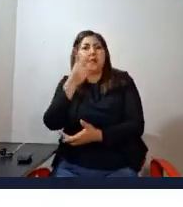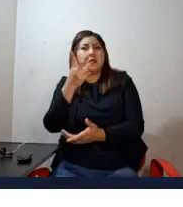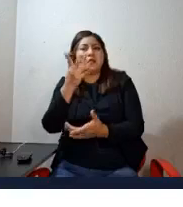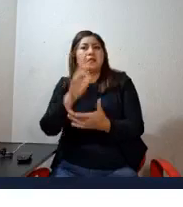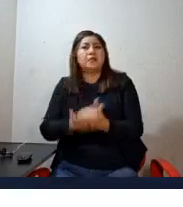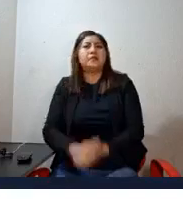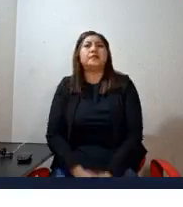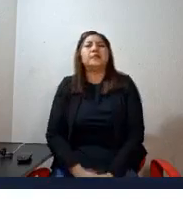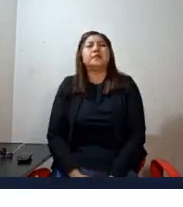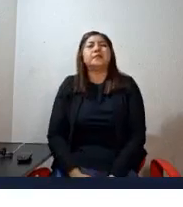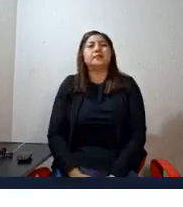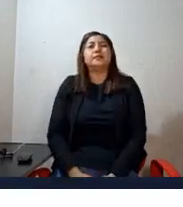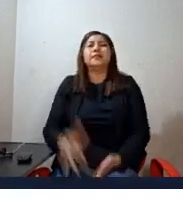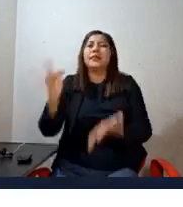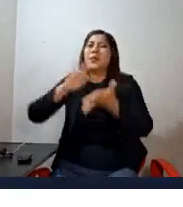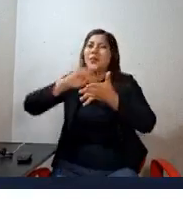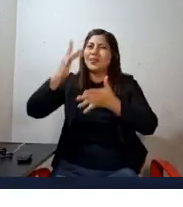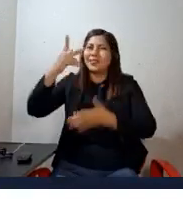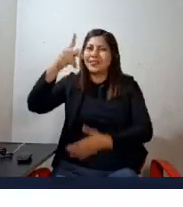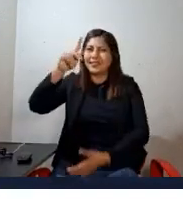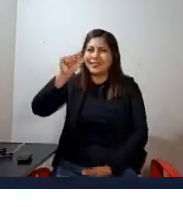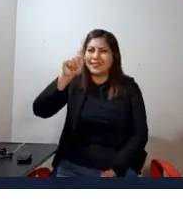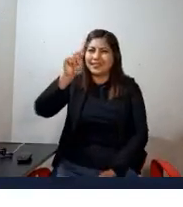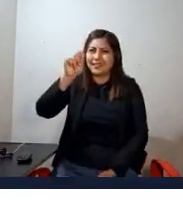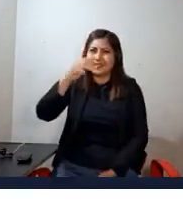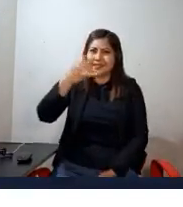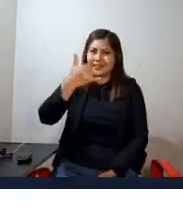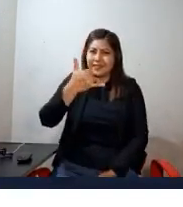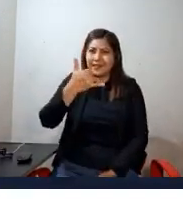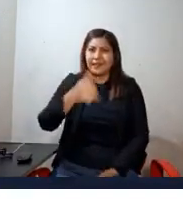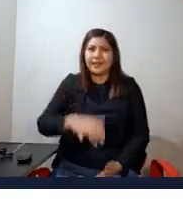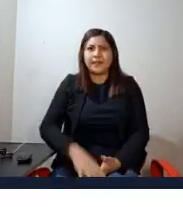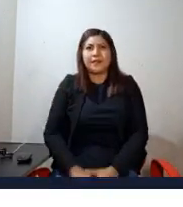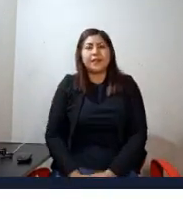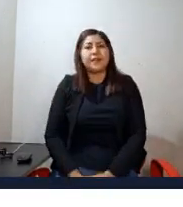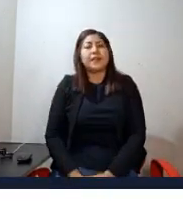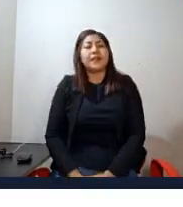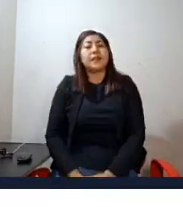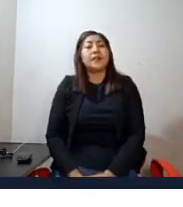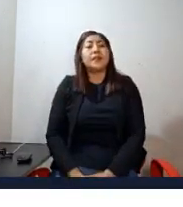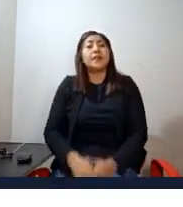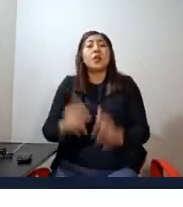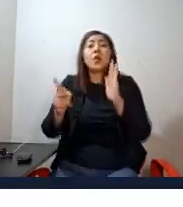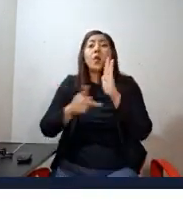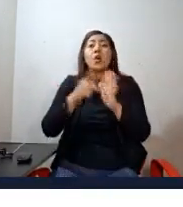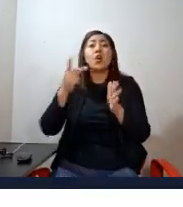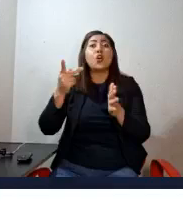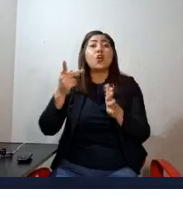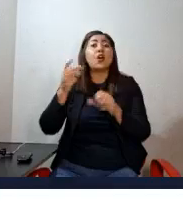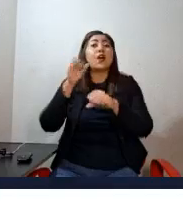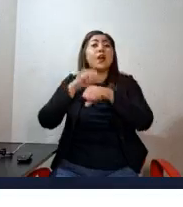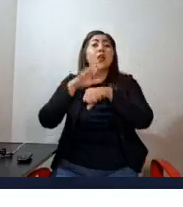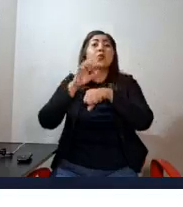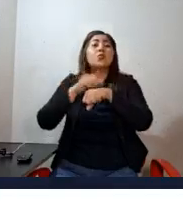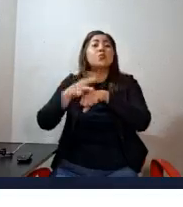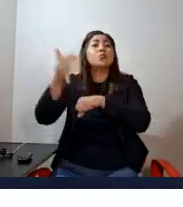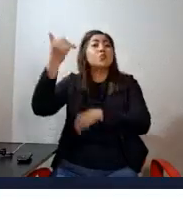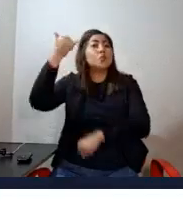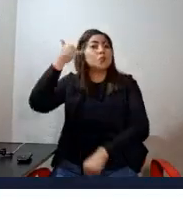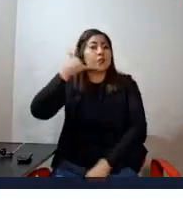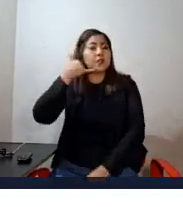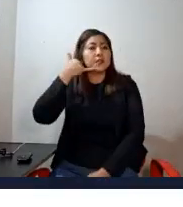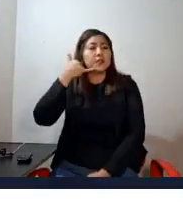Muchísimas gracias, Pati. Y bueno, pues voy a repetir nuevamente los teléfonos que hiciste favor de compartirnos. Sería